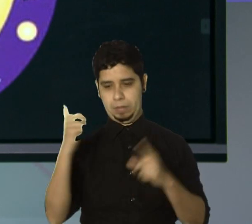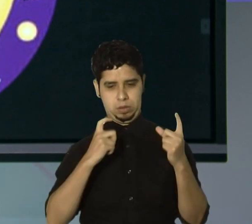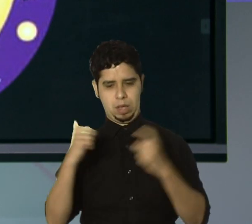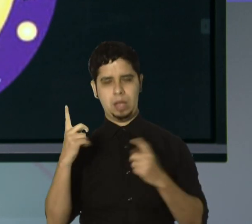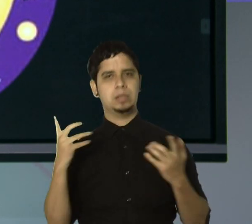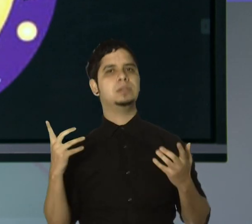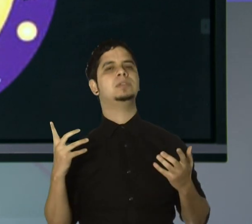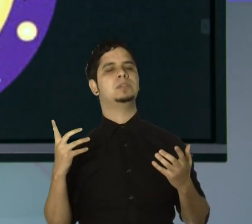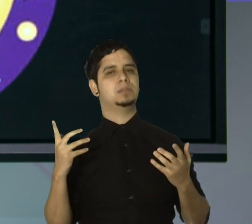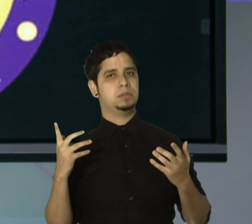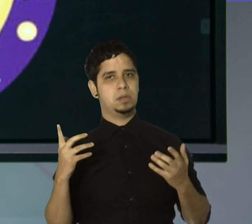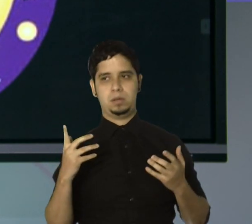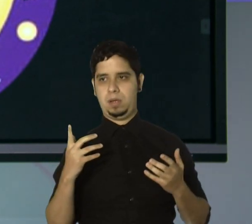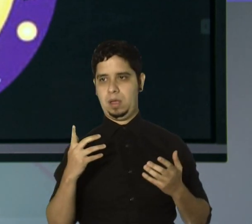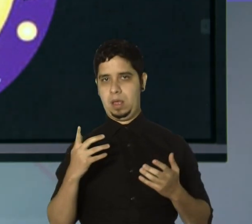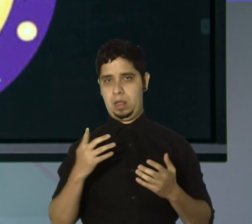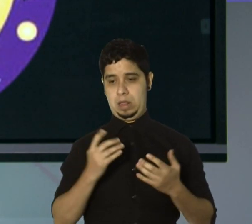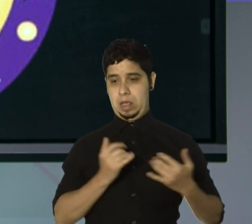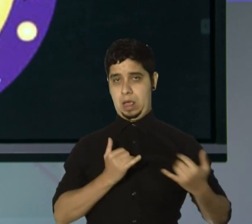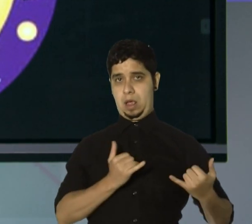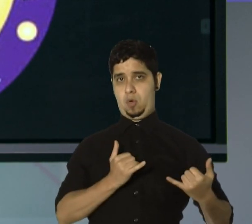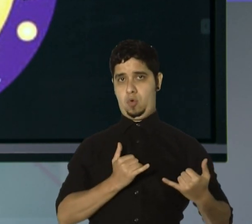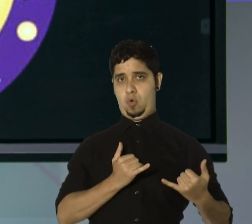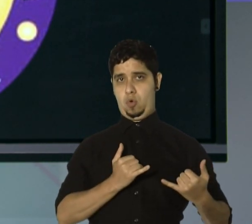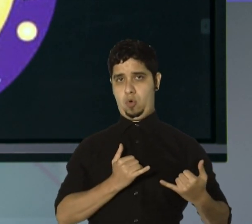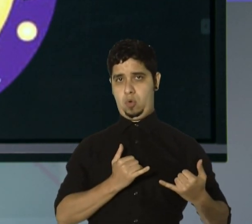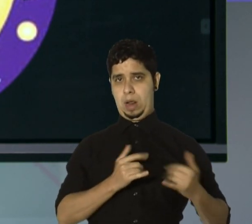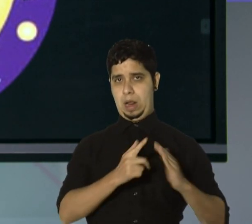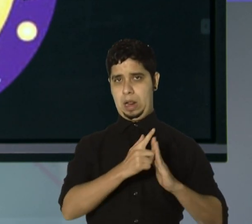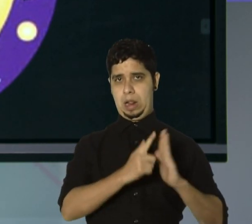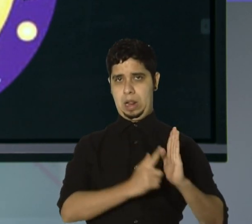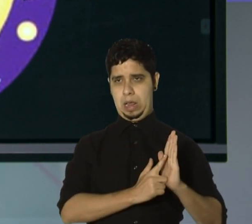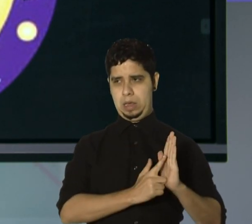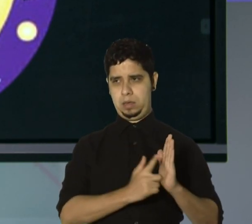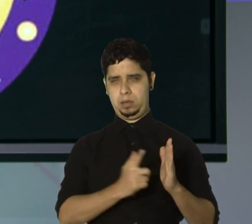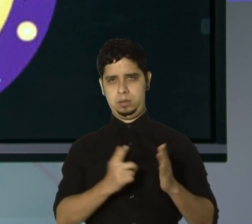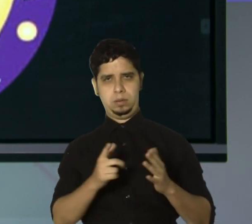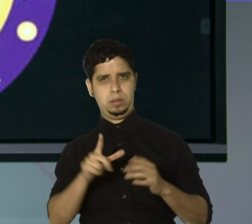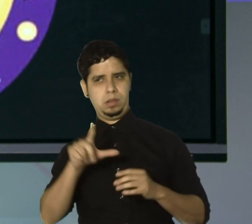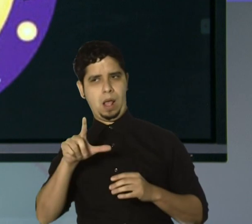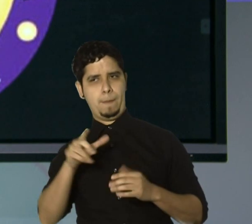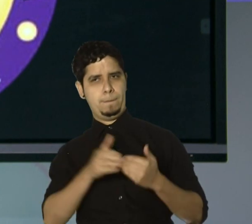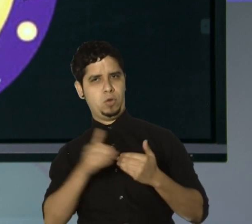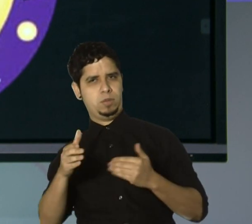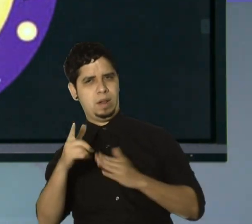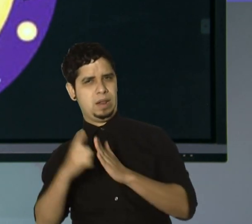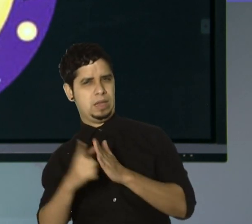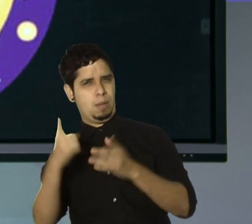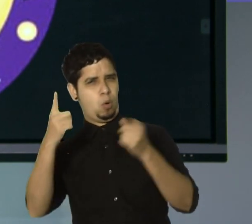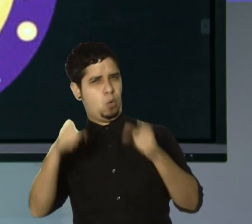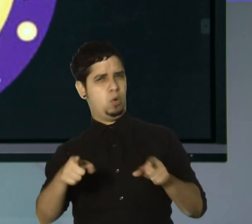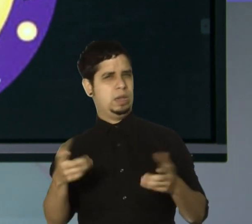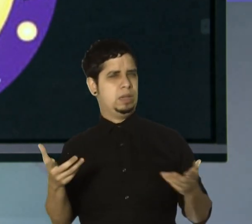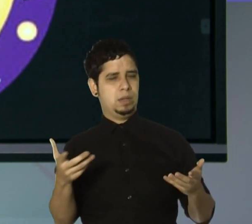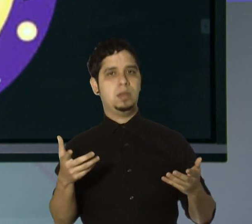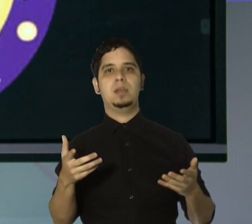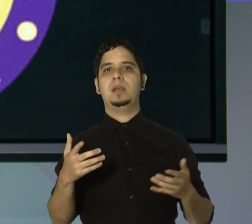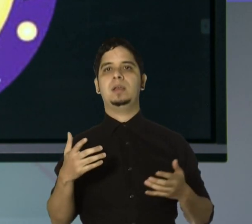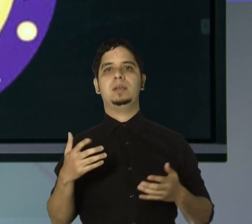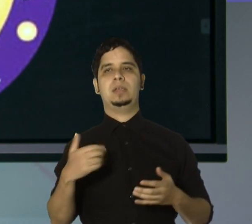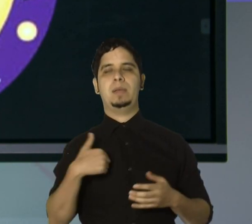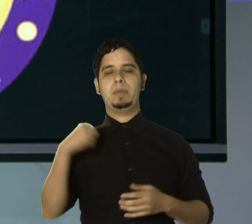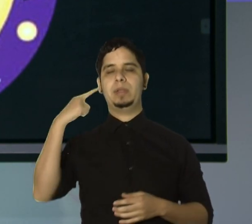diferencia hay con el estatus actual de este proceso. Y en mi mente no hubo mejor